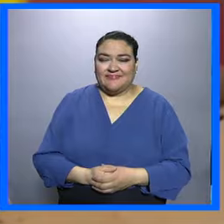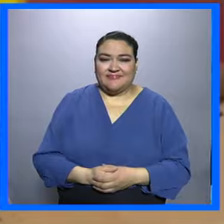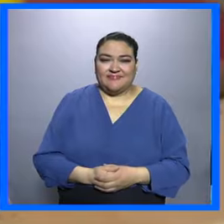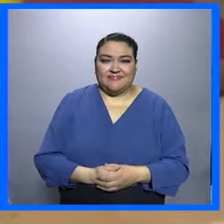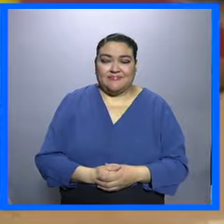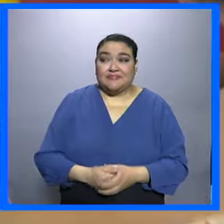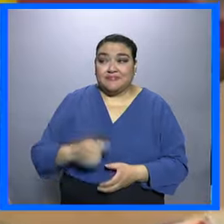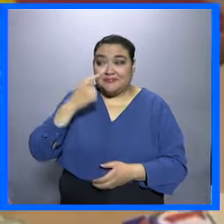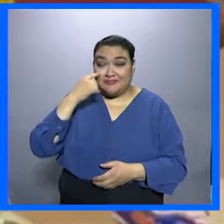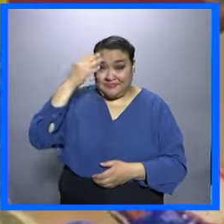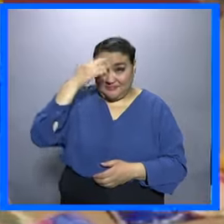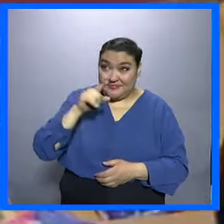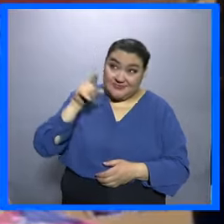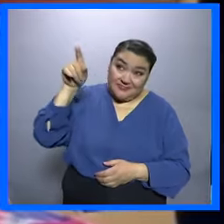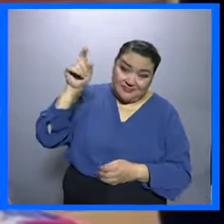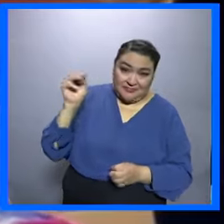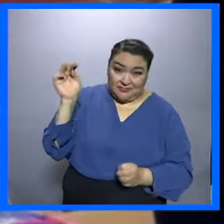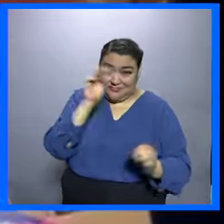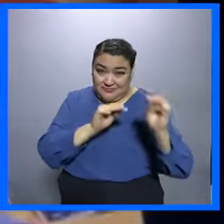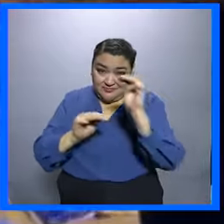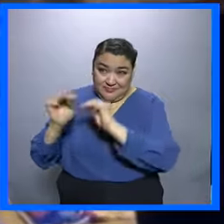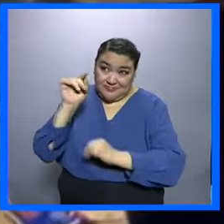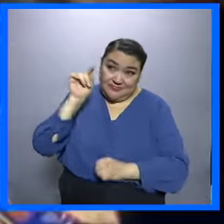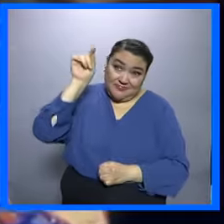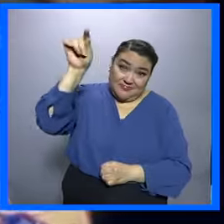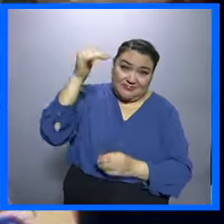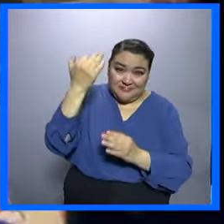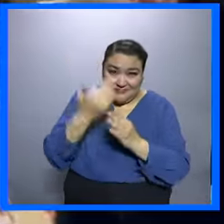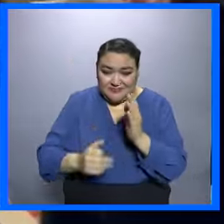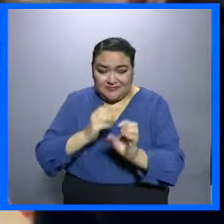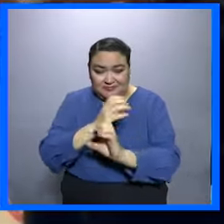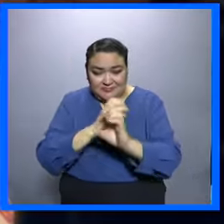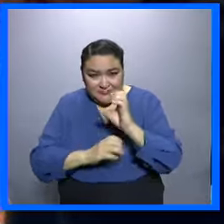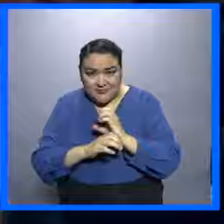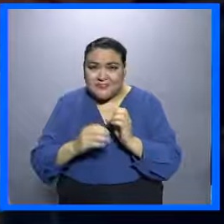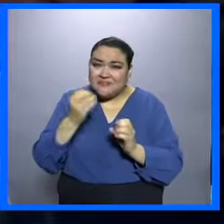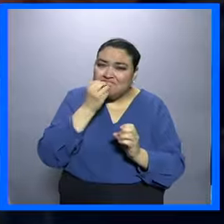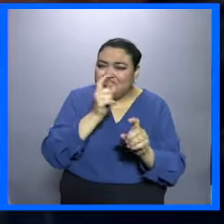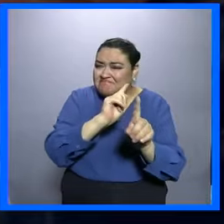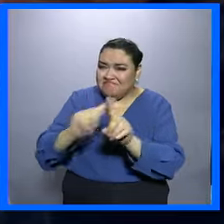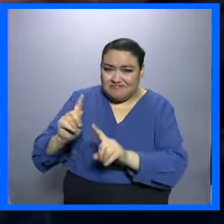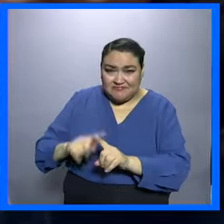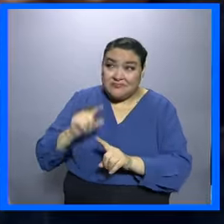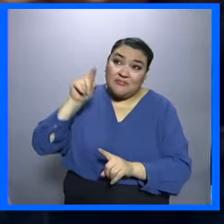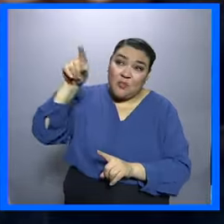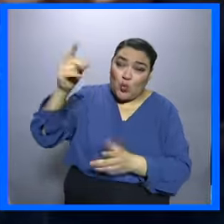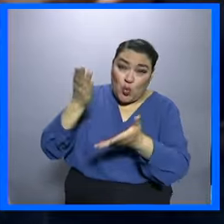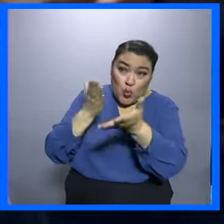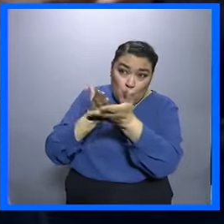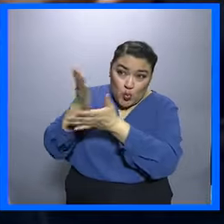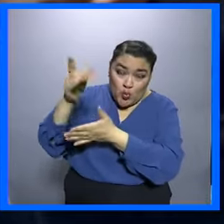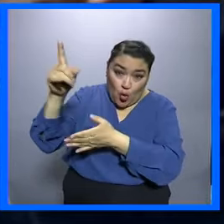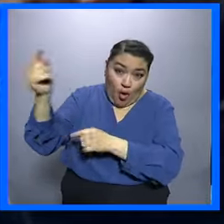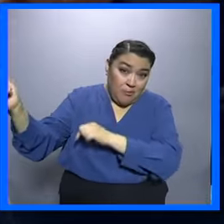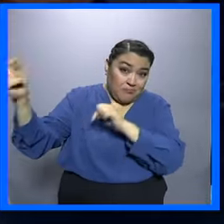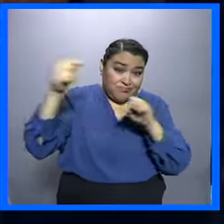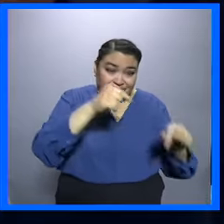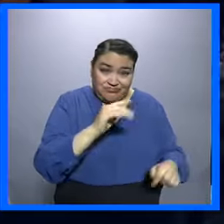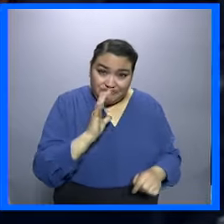En aquellas comunidades donde hay falta de abastecimiento y donde no tienen acceso para salir de